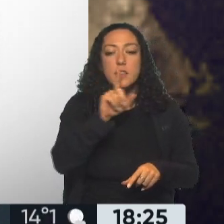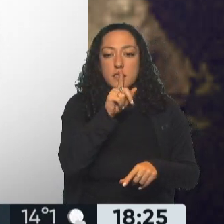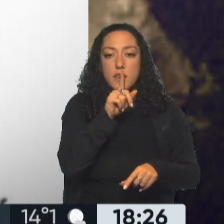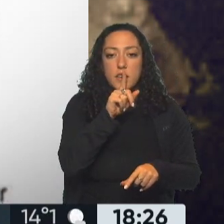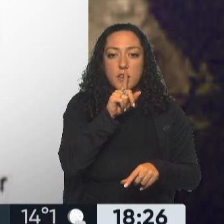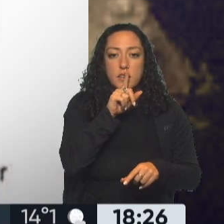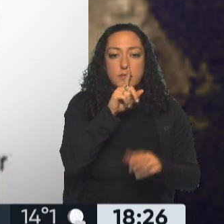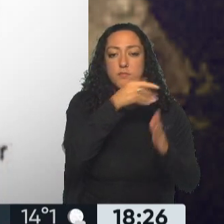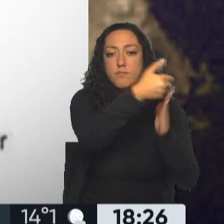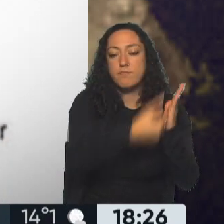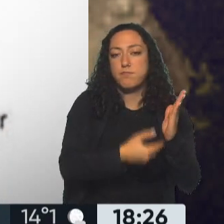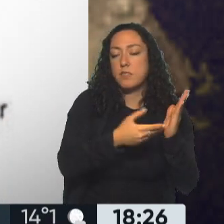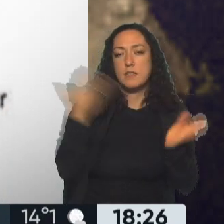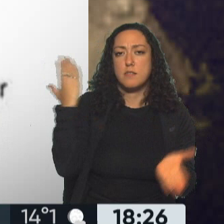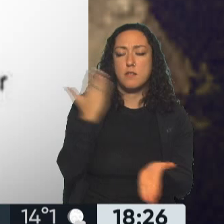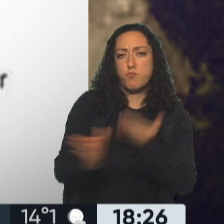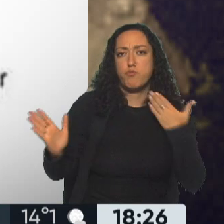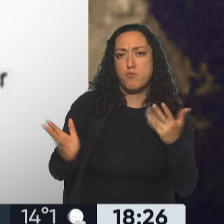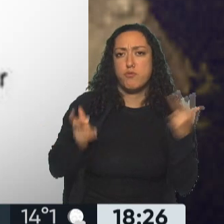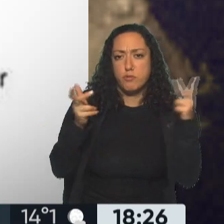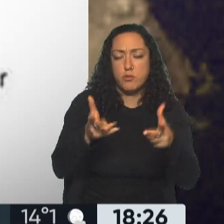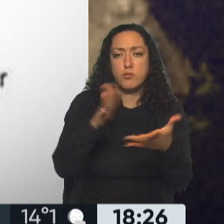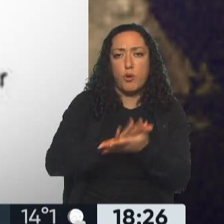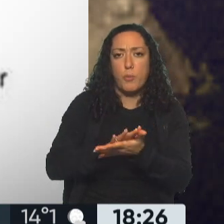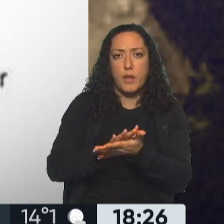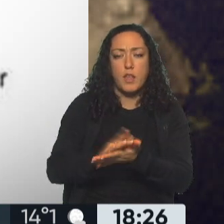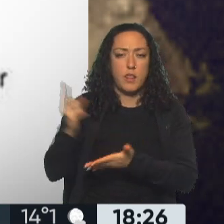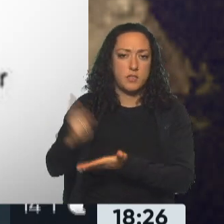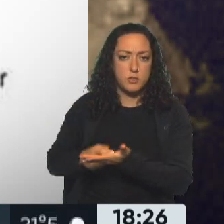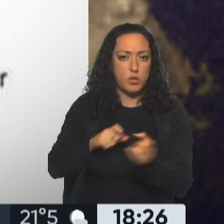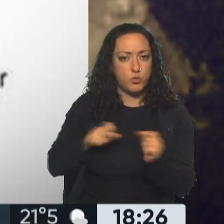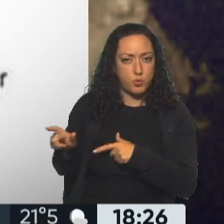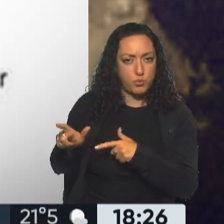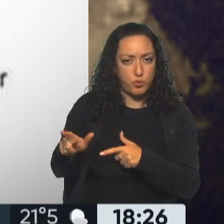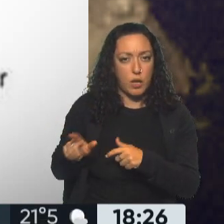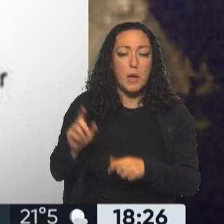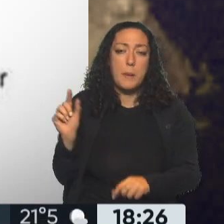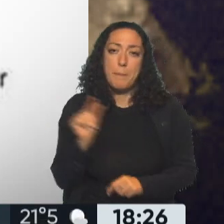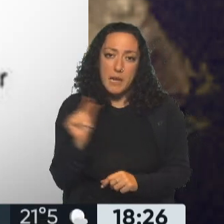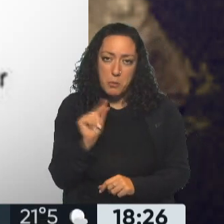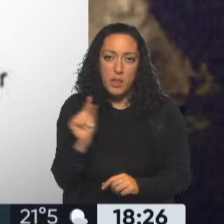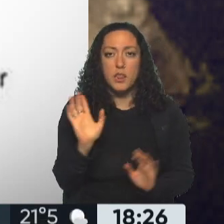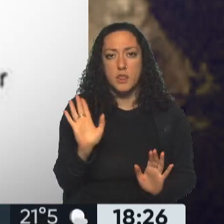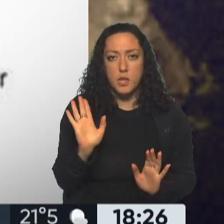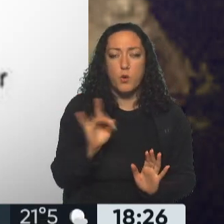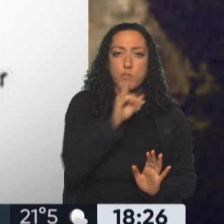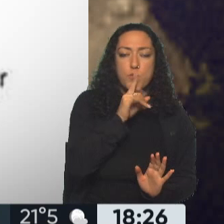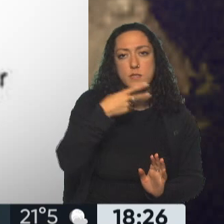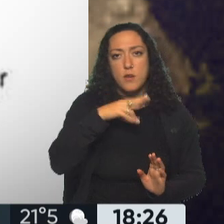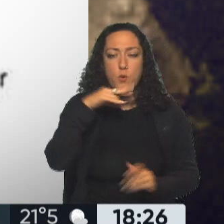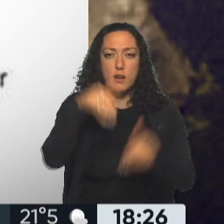su enérgico repudio al fallo de la Corte Suprema de Justicia que suspendió preventivamente las elecciones de Tucumán y San